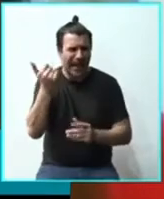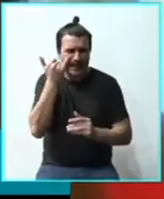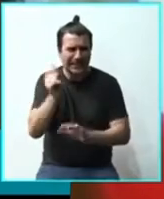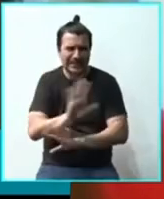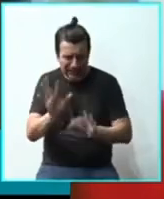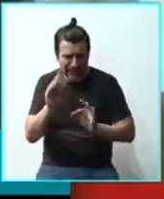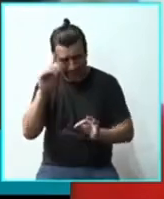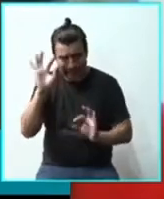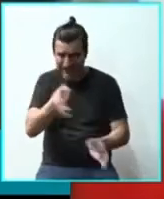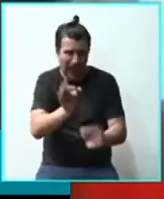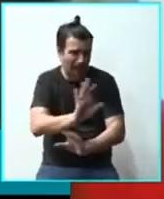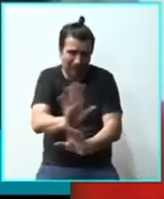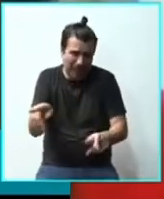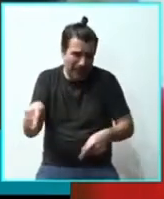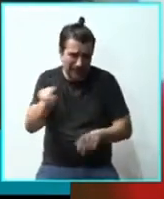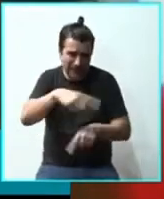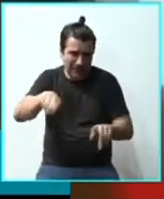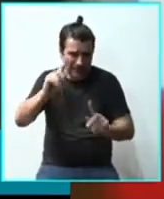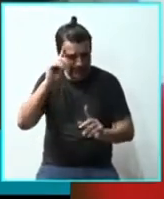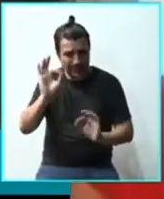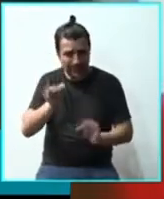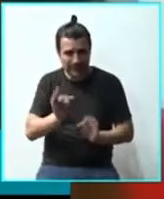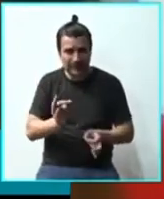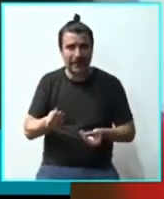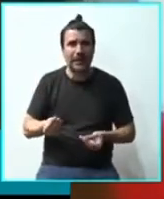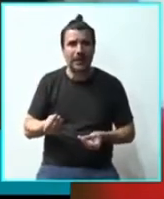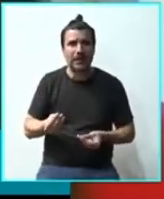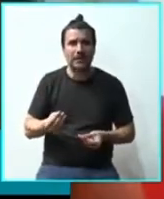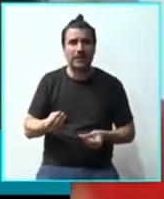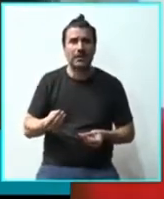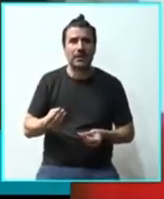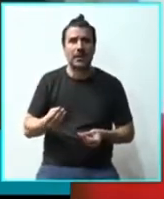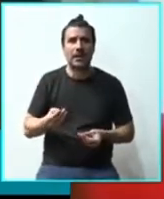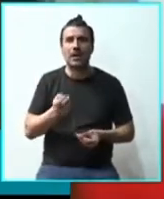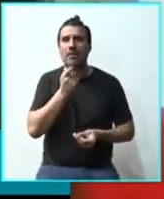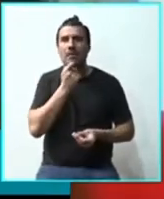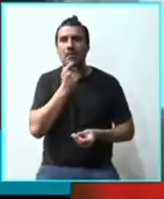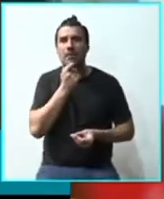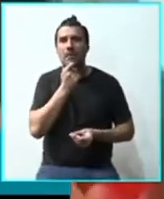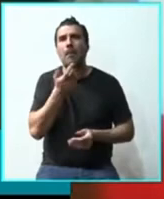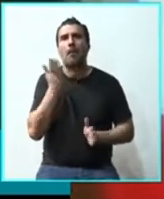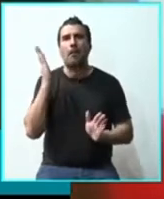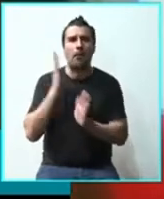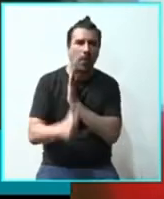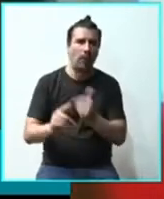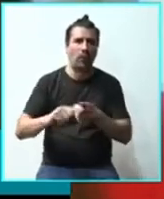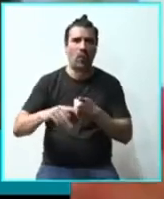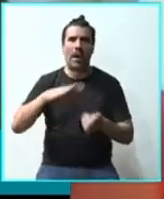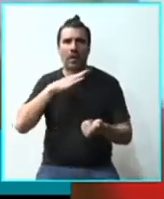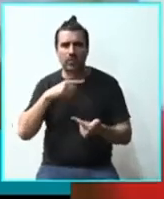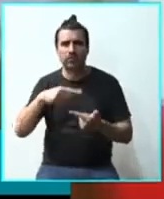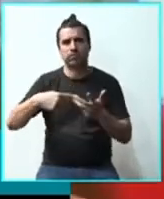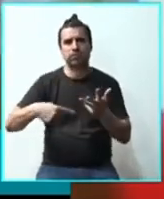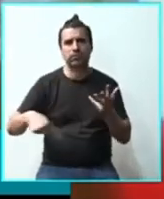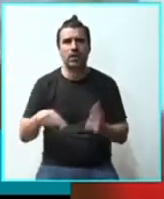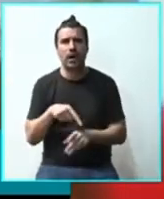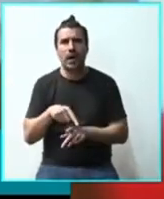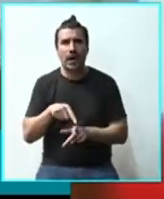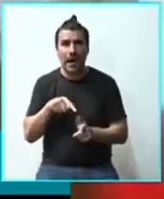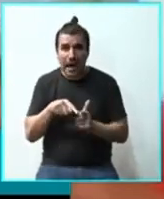mucho tiempo. Nosotros lo acotamos a los prófugos porque nos parece que es una cuestión que afecta